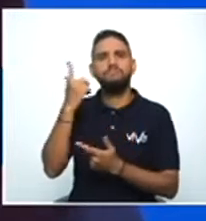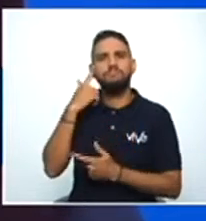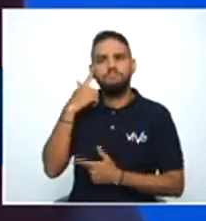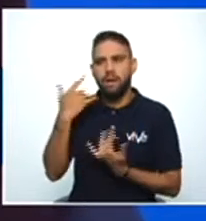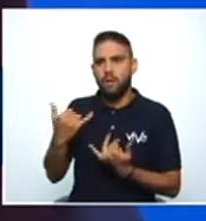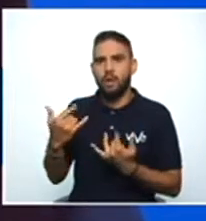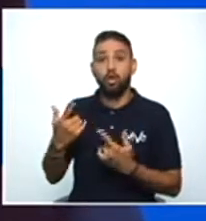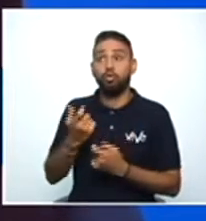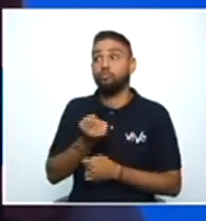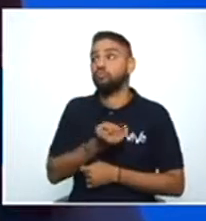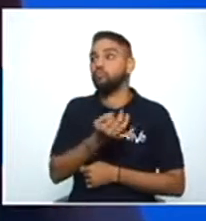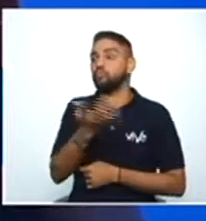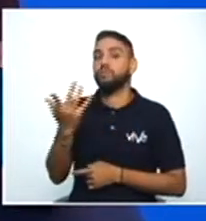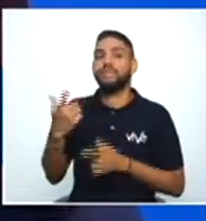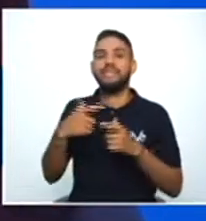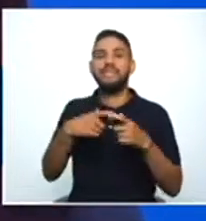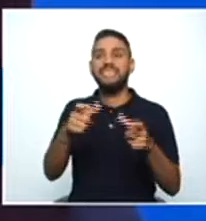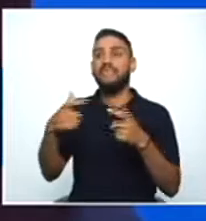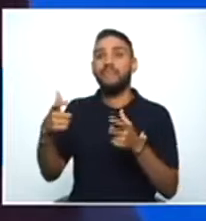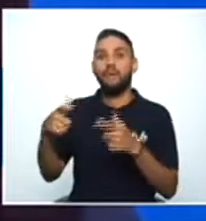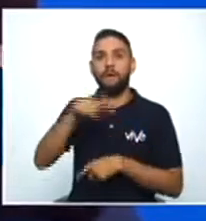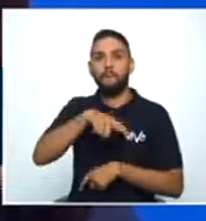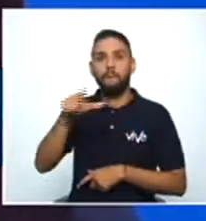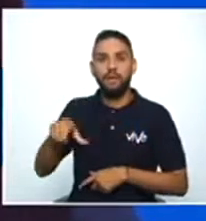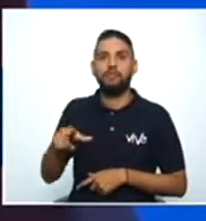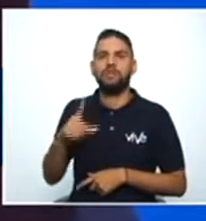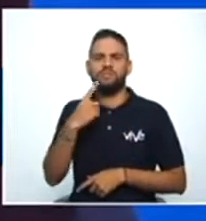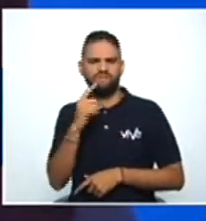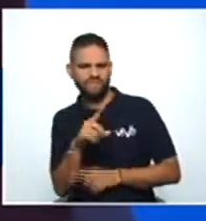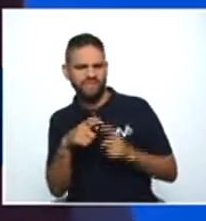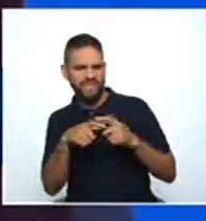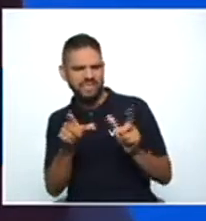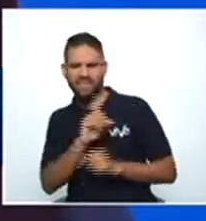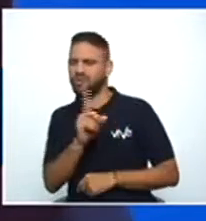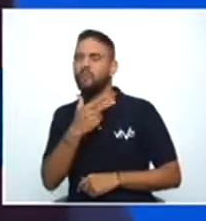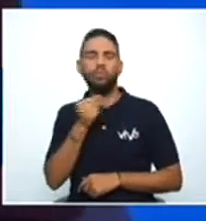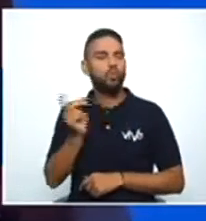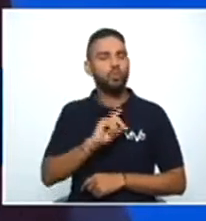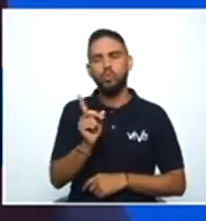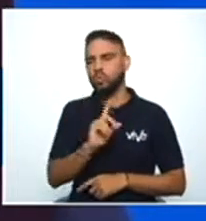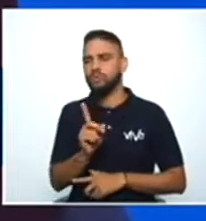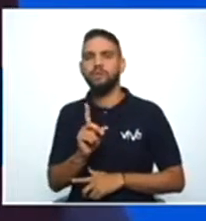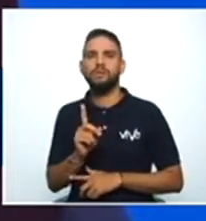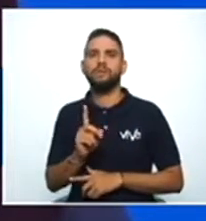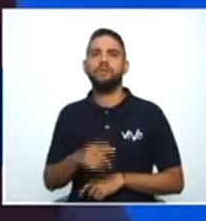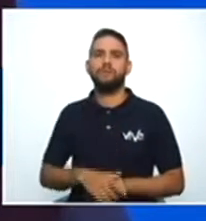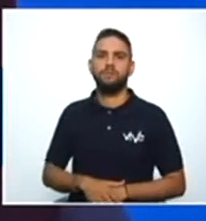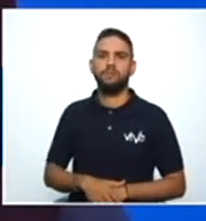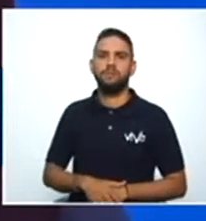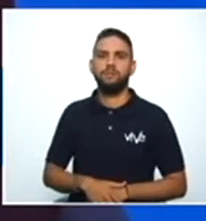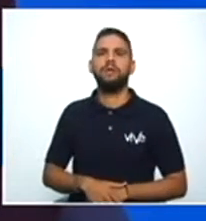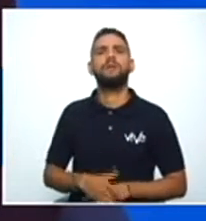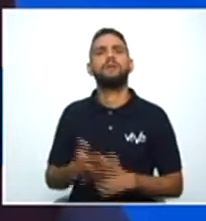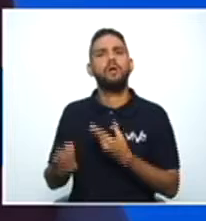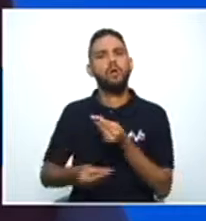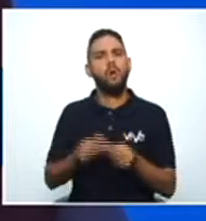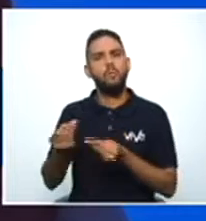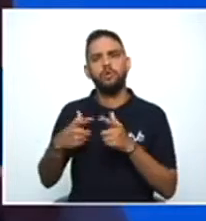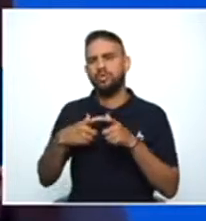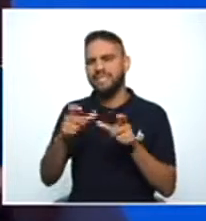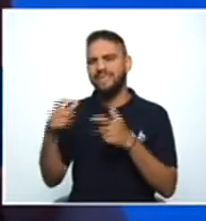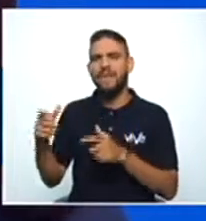este momento histórico ciertos detractores no obstante también pudiésemos aclarar dentro de estos detractores de lo que es el tema